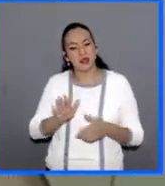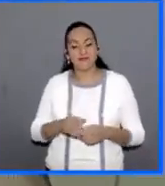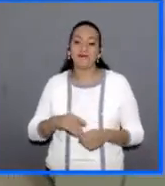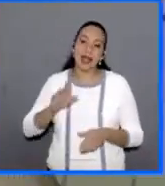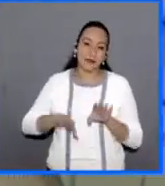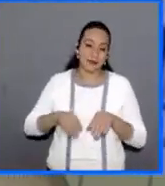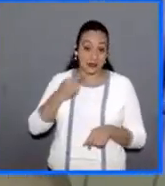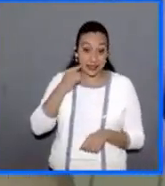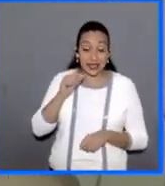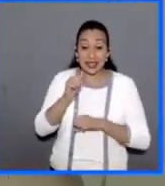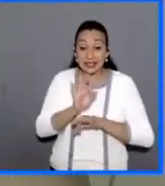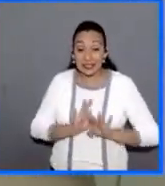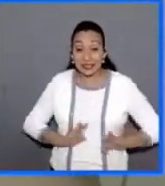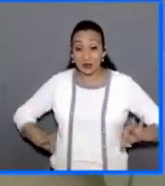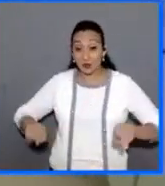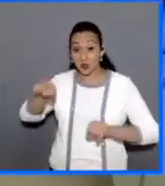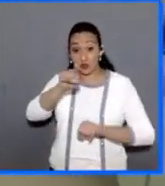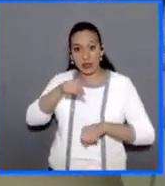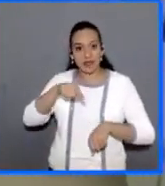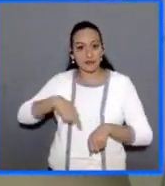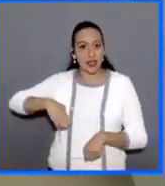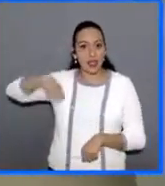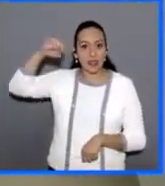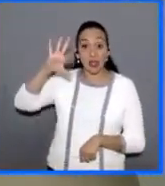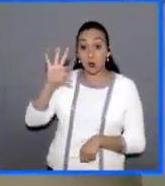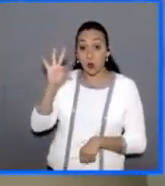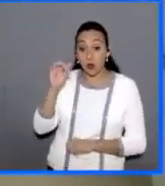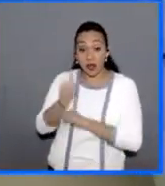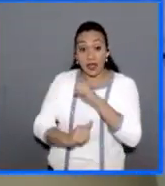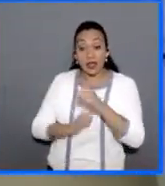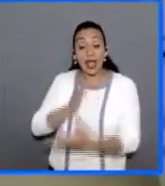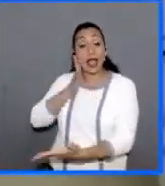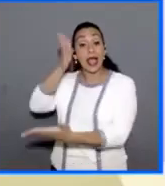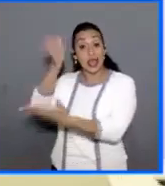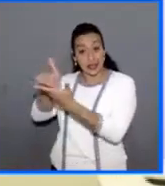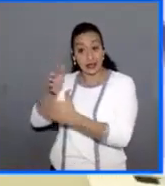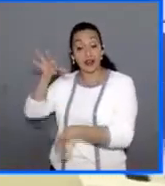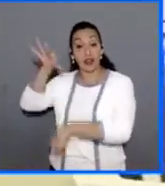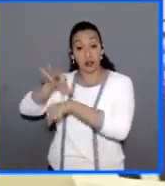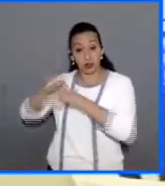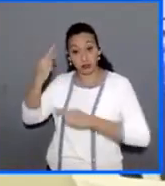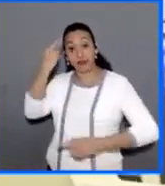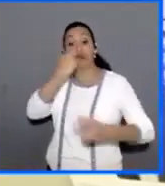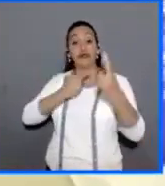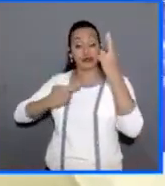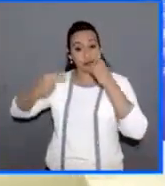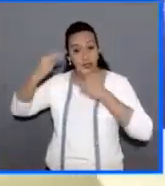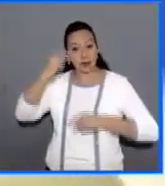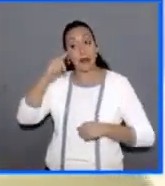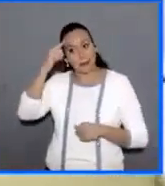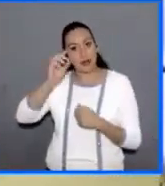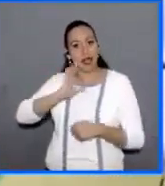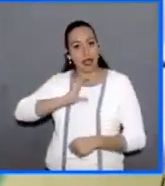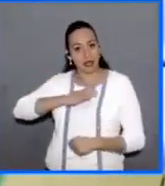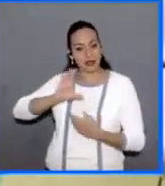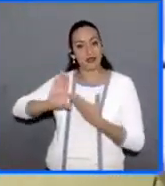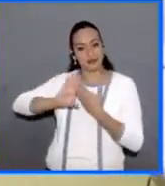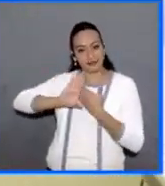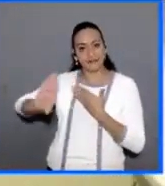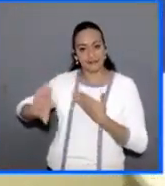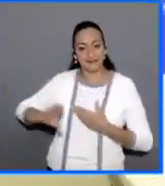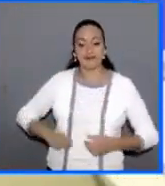es indispensable realizarse exámenes de detección. Para el canal del Poder Judicial de la